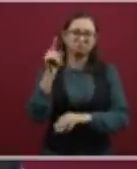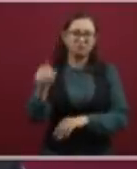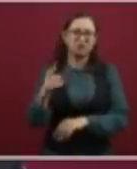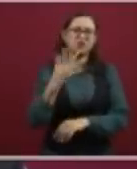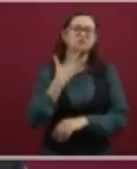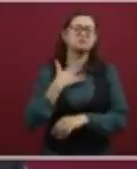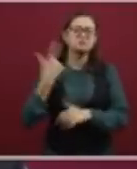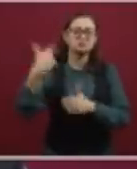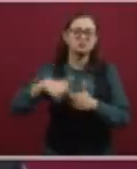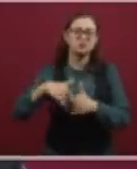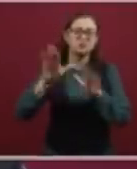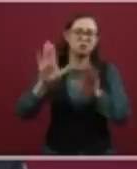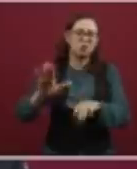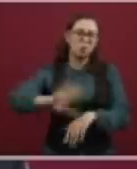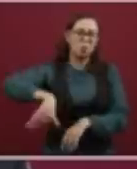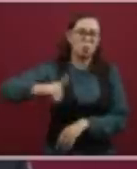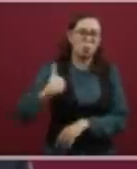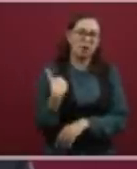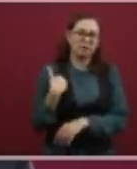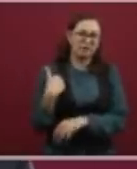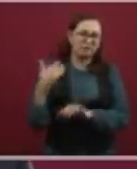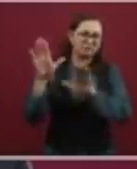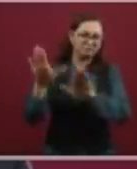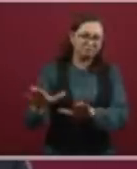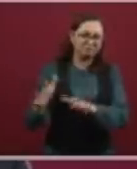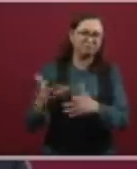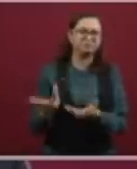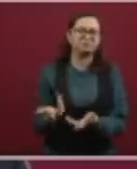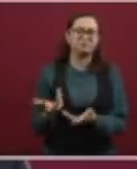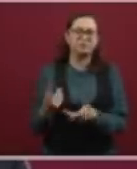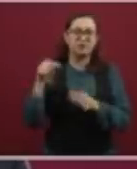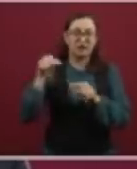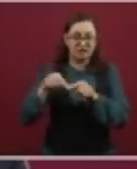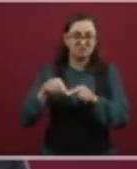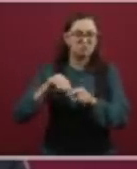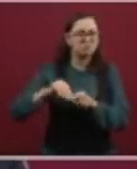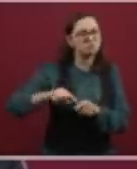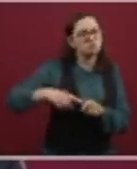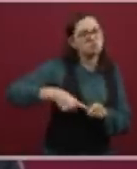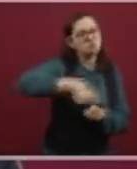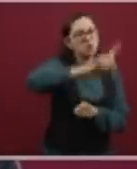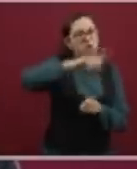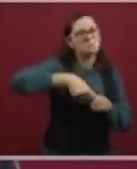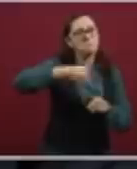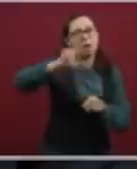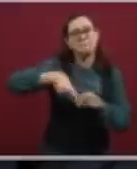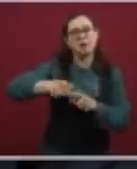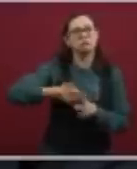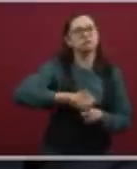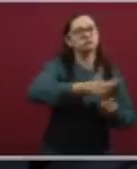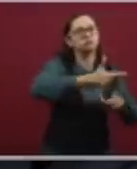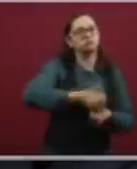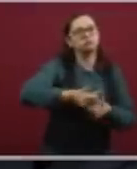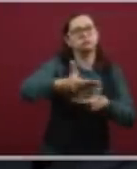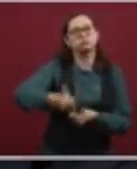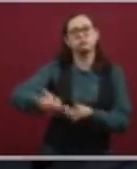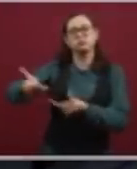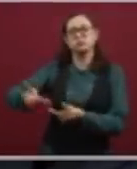combustible, para un centro de distribución de combustible, porque